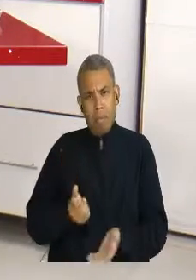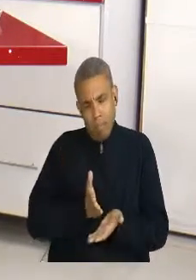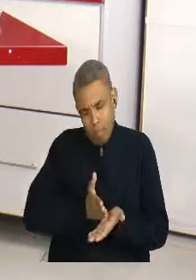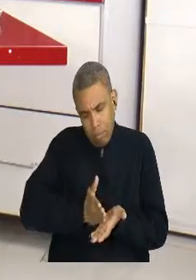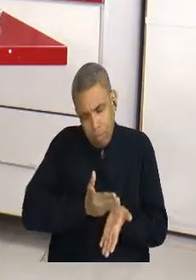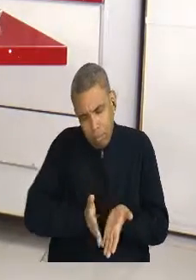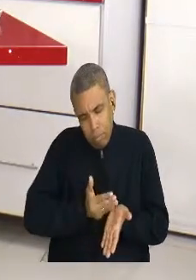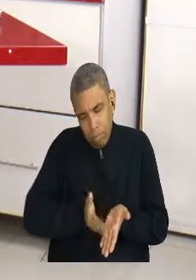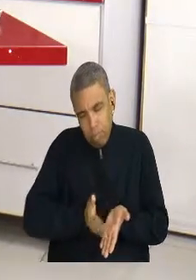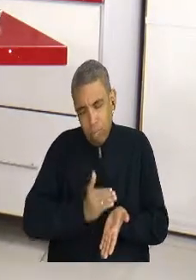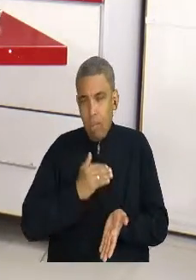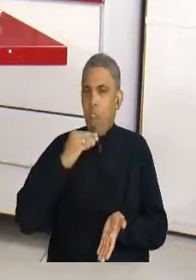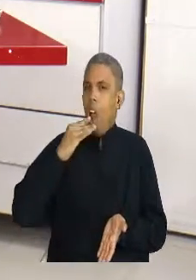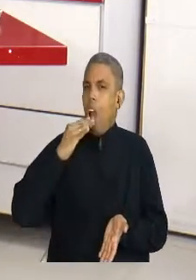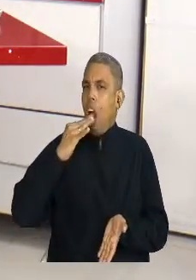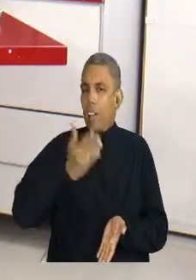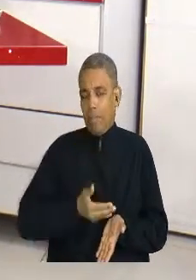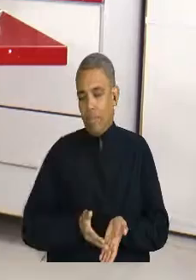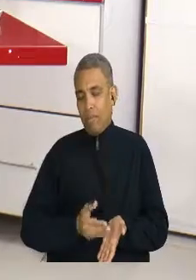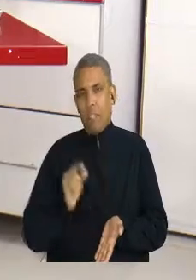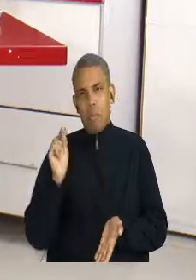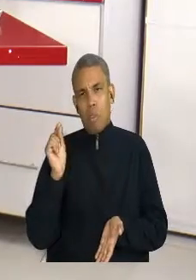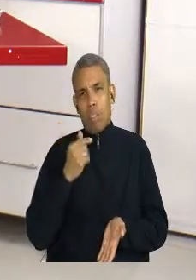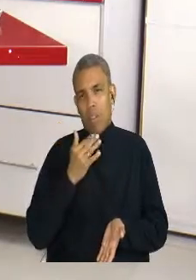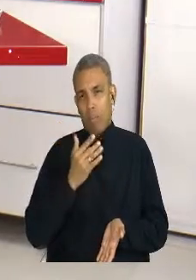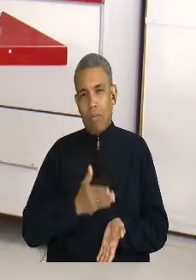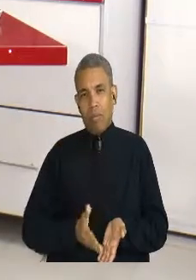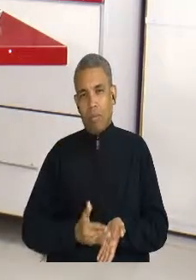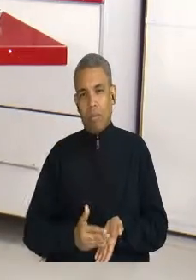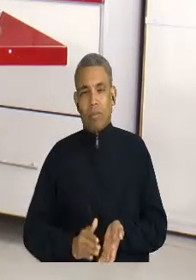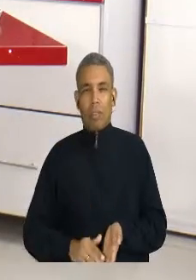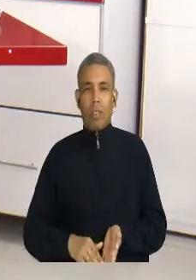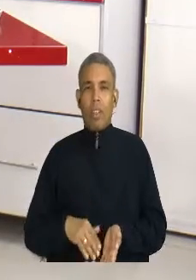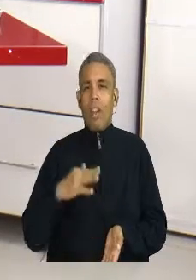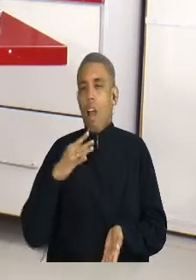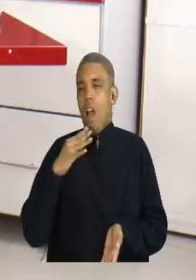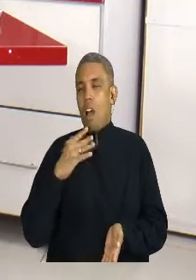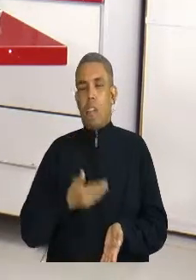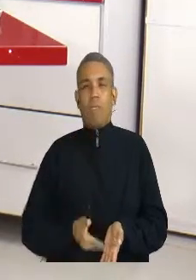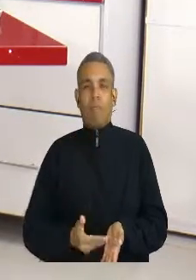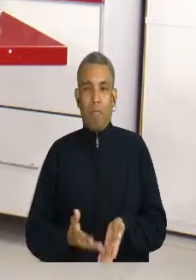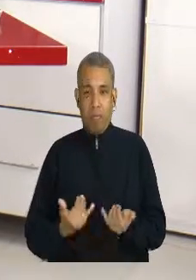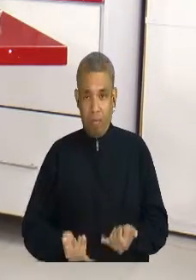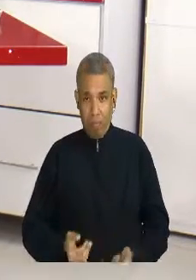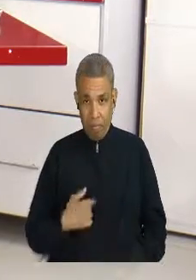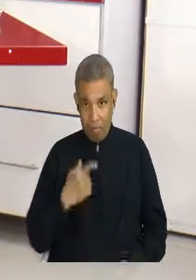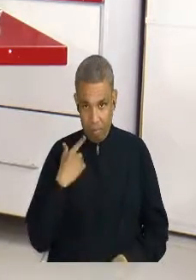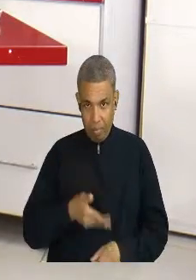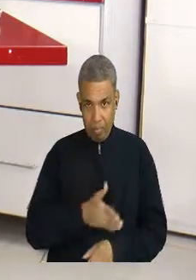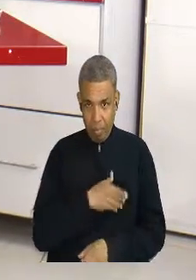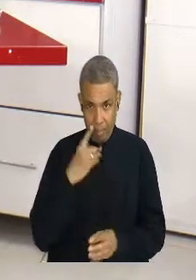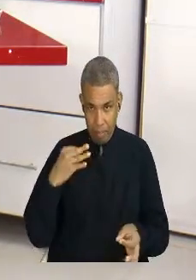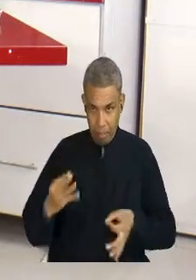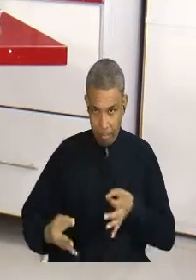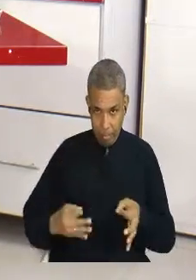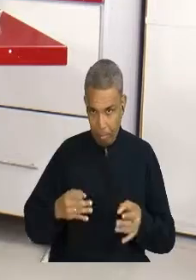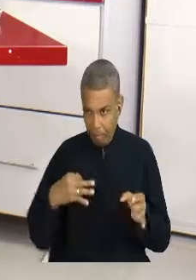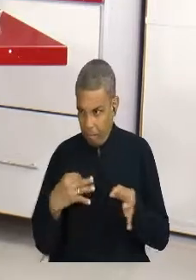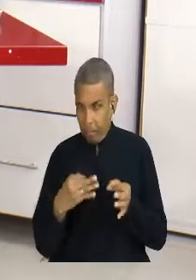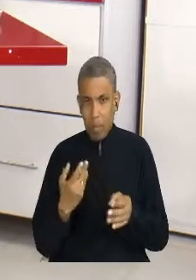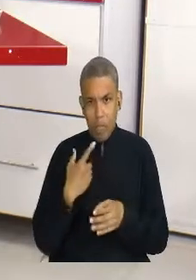entonces siempre se va a mantener, Roche. Bueno, okay. vamos a hacer entonces hasta aquí, hasta este momento, vamos a hacer el paso a paso de lo que hemos hecho con nuestro cóctel